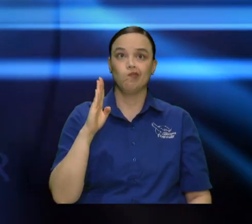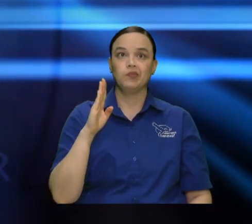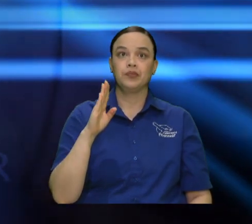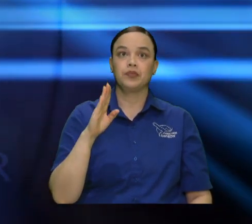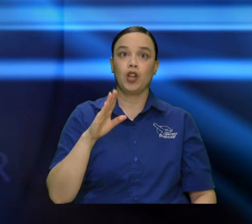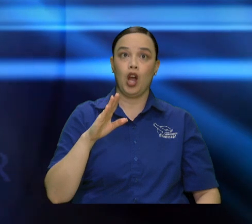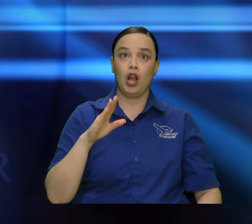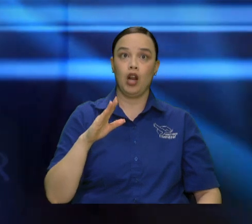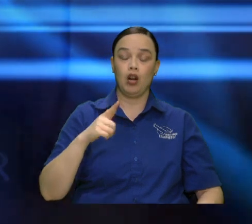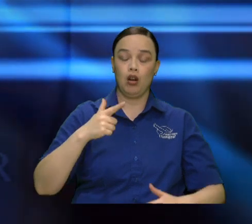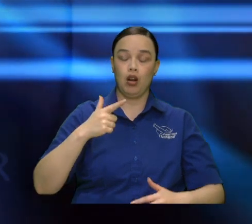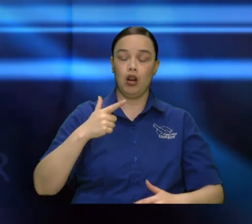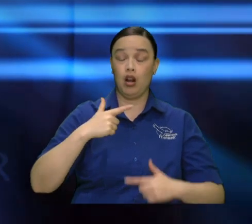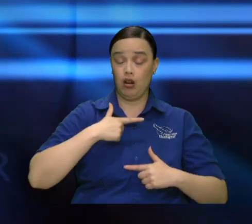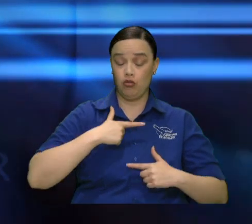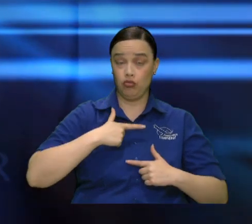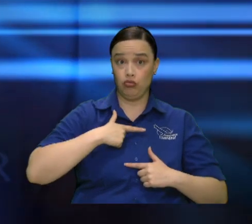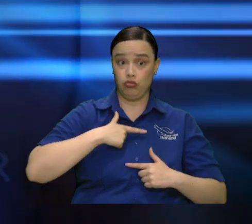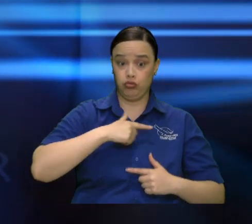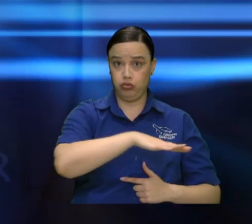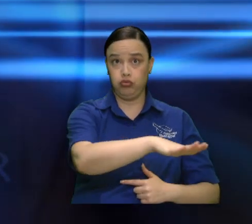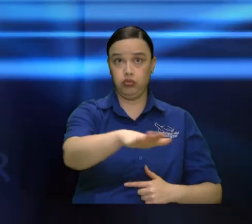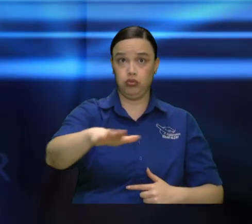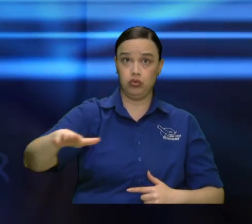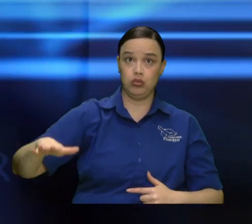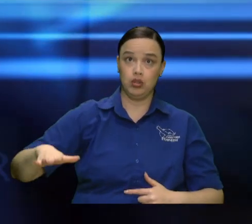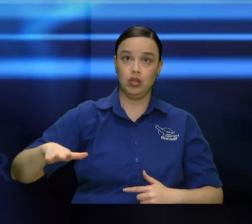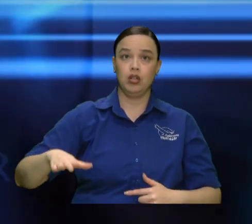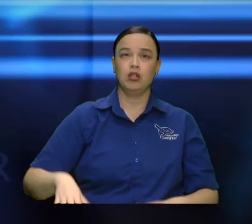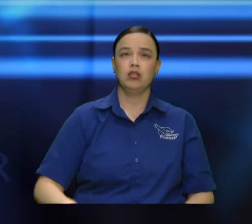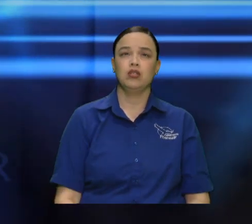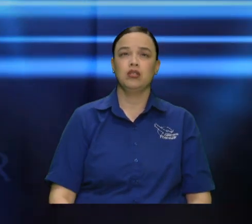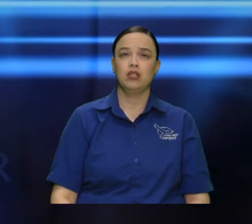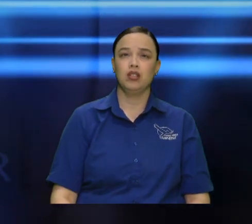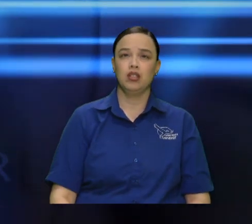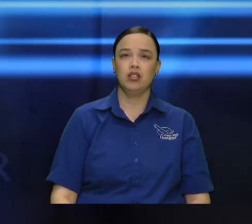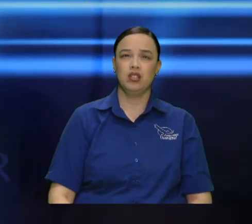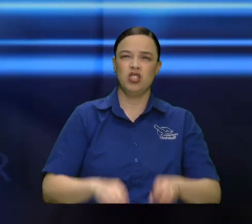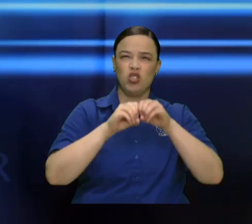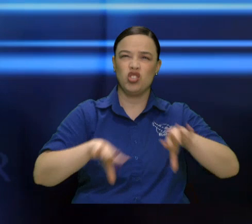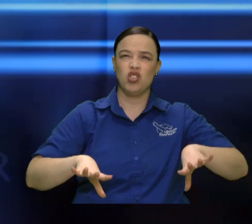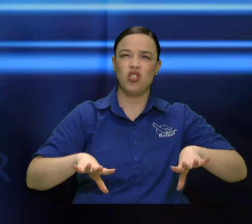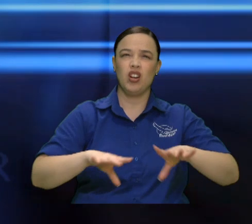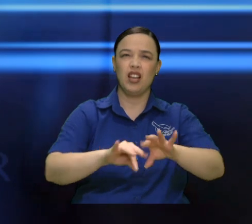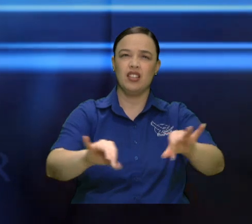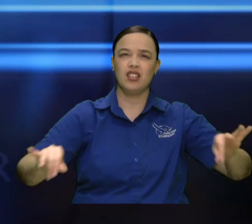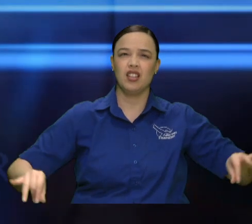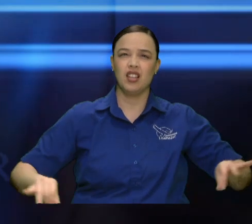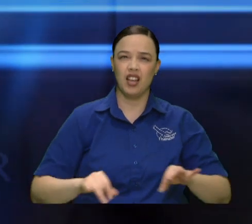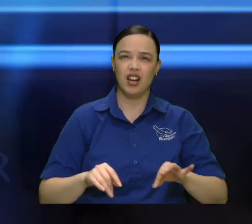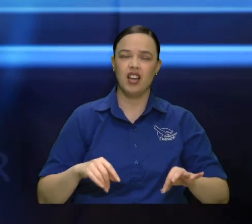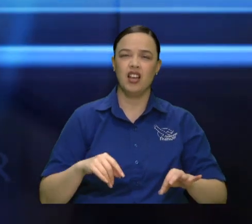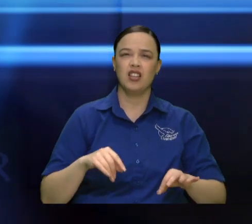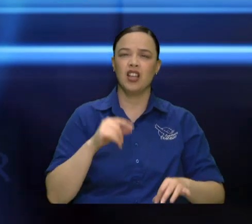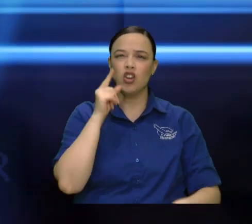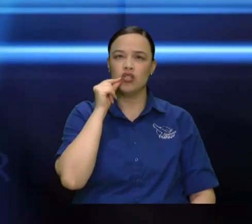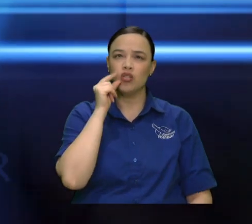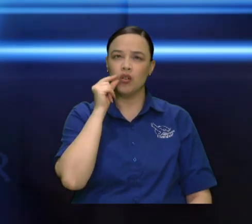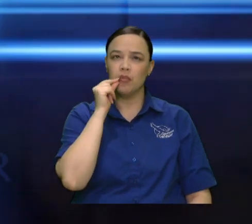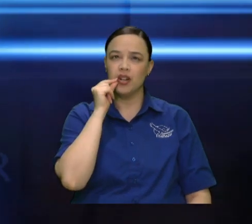puso sitio a rabat pero david se quedó en jerusalén hijo auh hirió a rabat y la